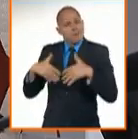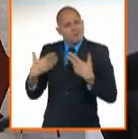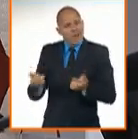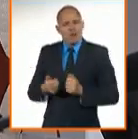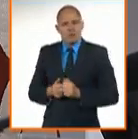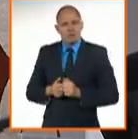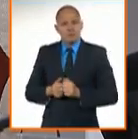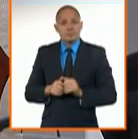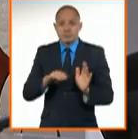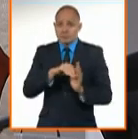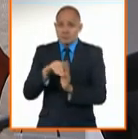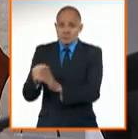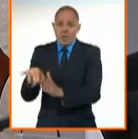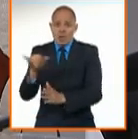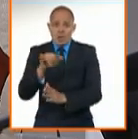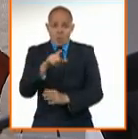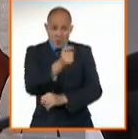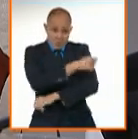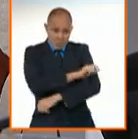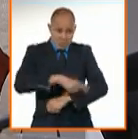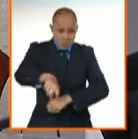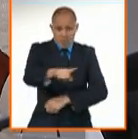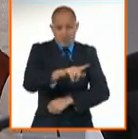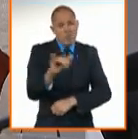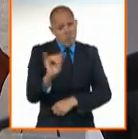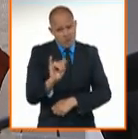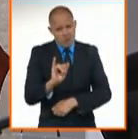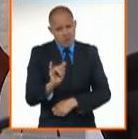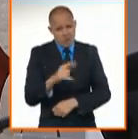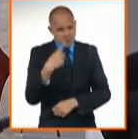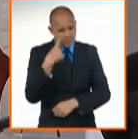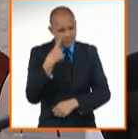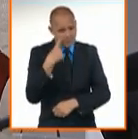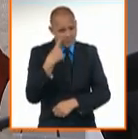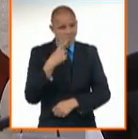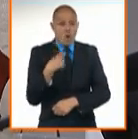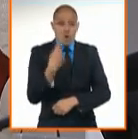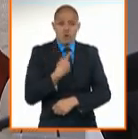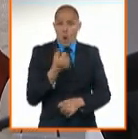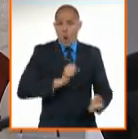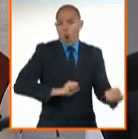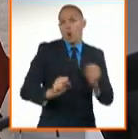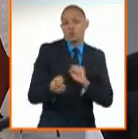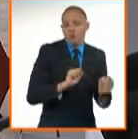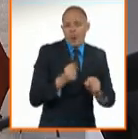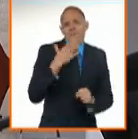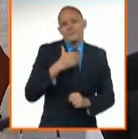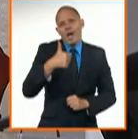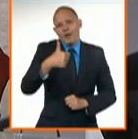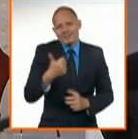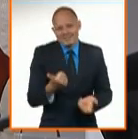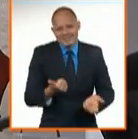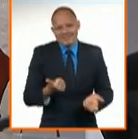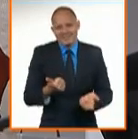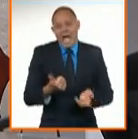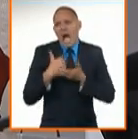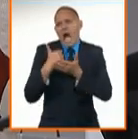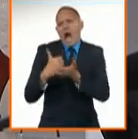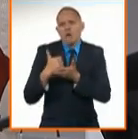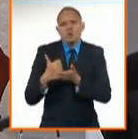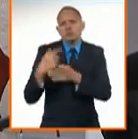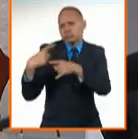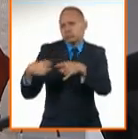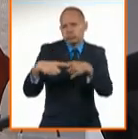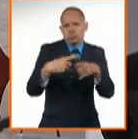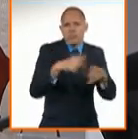que debemos tener claro que cada kilowatt que no derrochemos es un kilowatt que beneficia no afectarnos